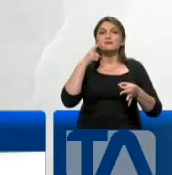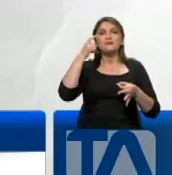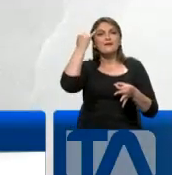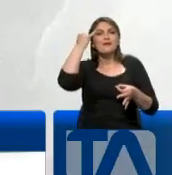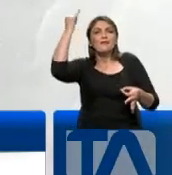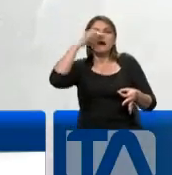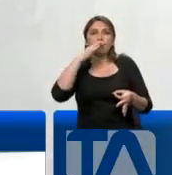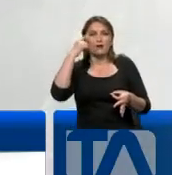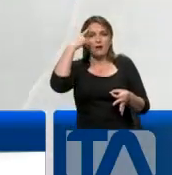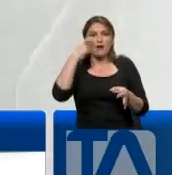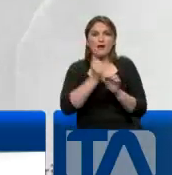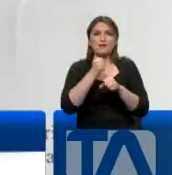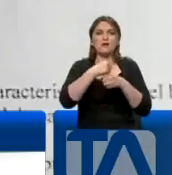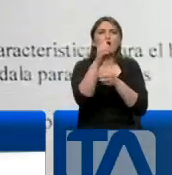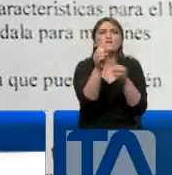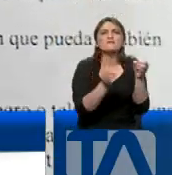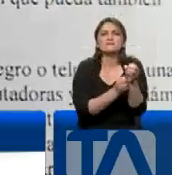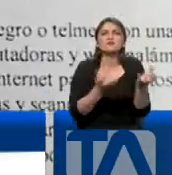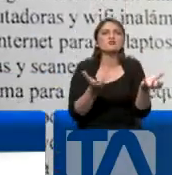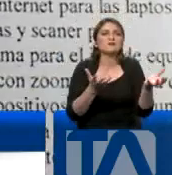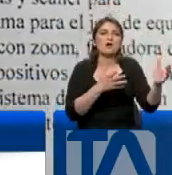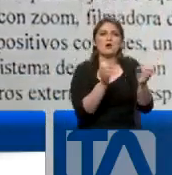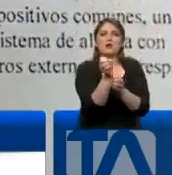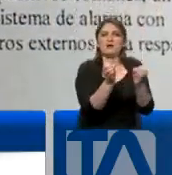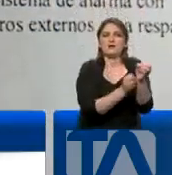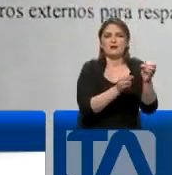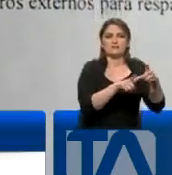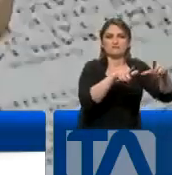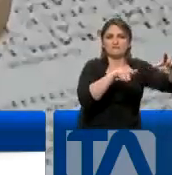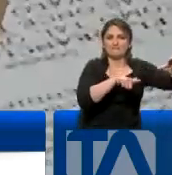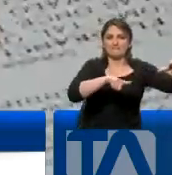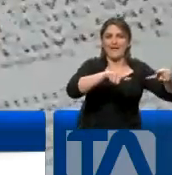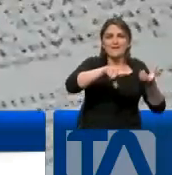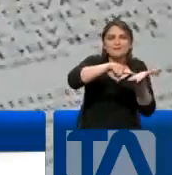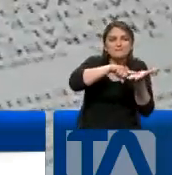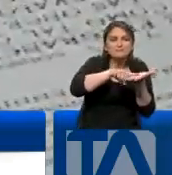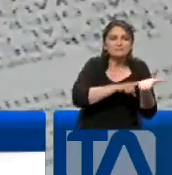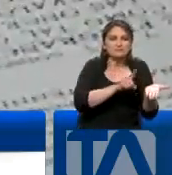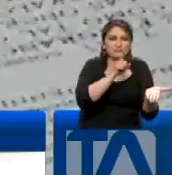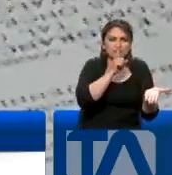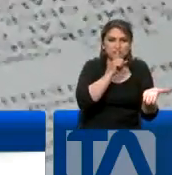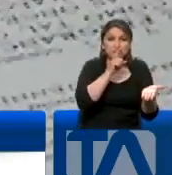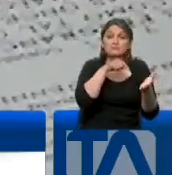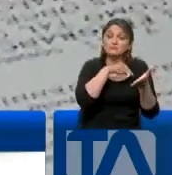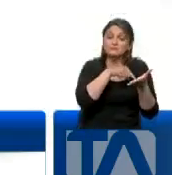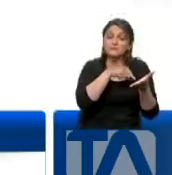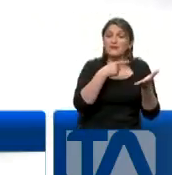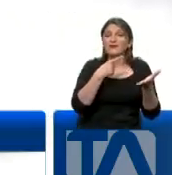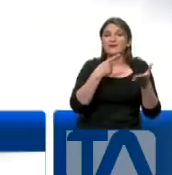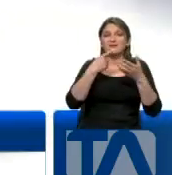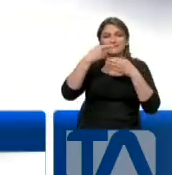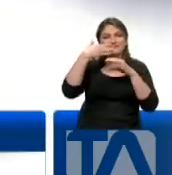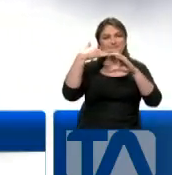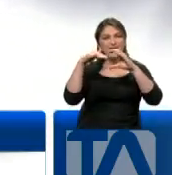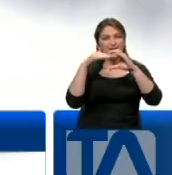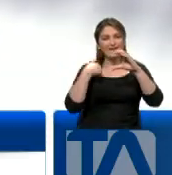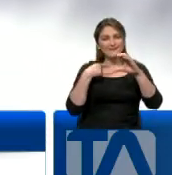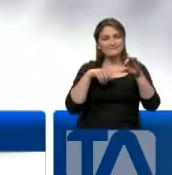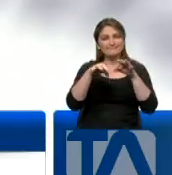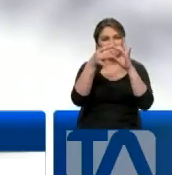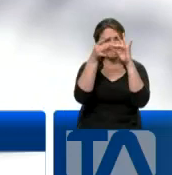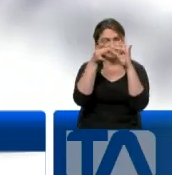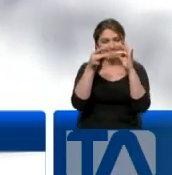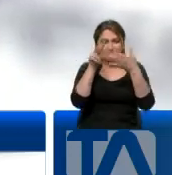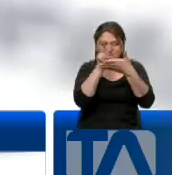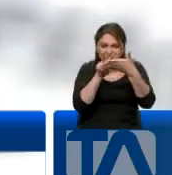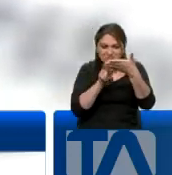correo electrónico, documento judicializado en el proceso, muestra que en julio del 2011, el encargado de ubicar la oficina para las